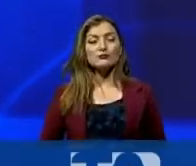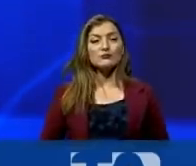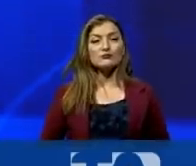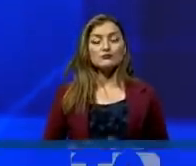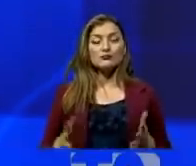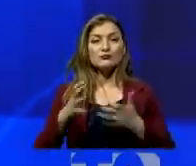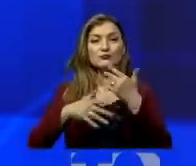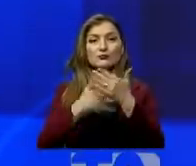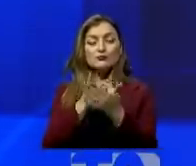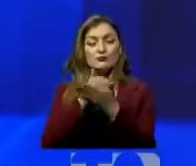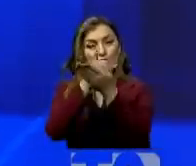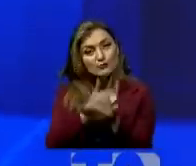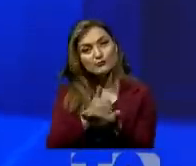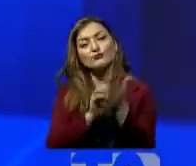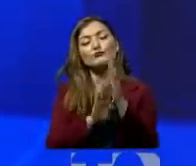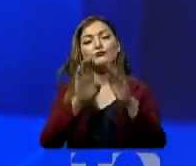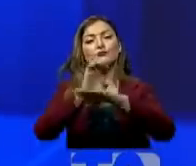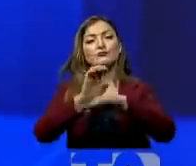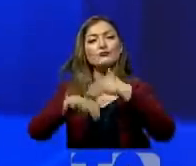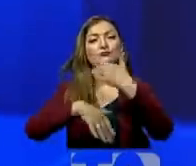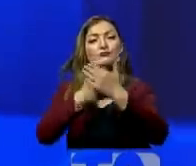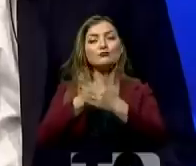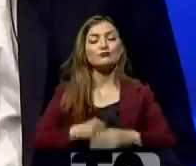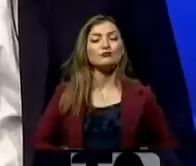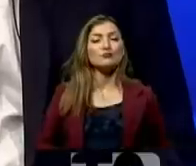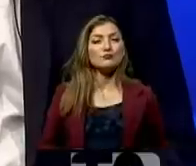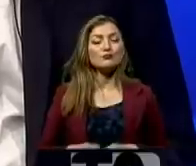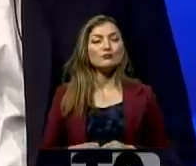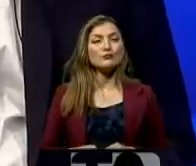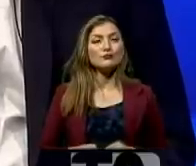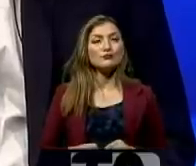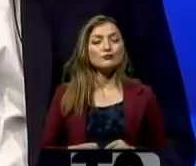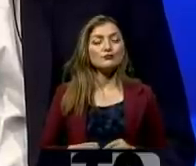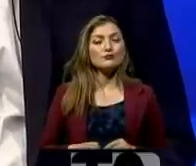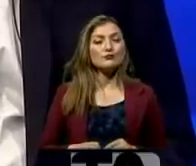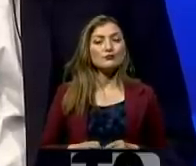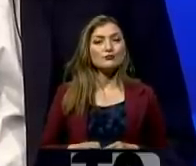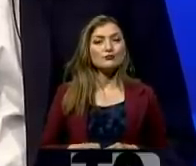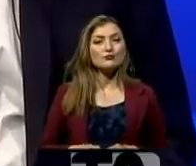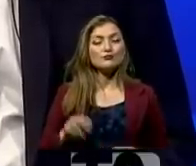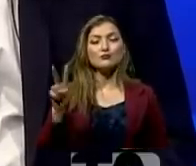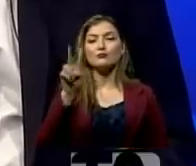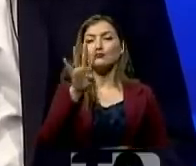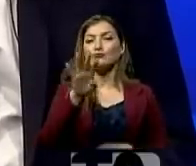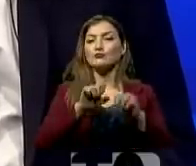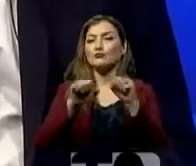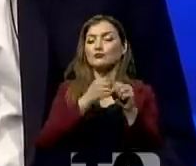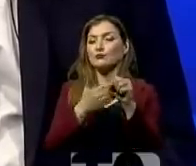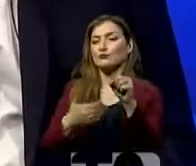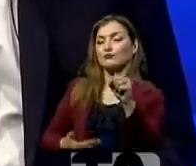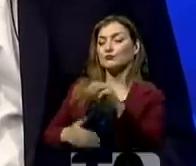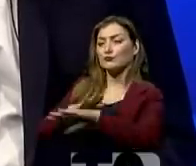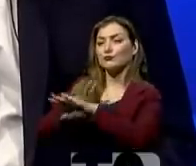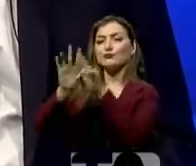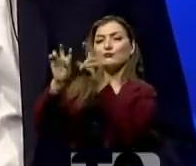queremos que todos actuemos en beneficio de todos los ecuatorianos y este 24 de mayo el presidente también hizo otros anuncios en temas sociales como